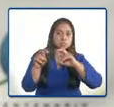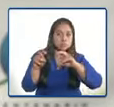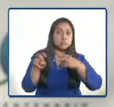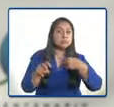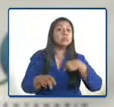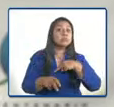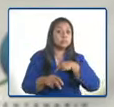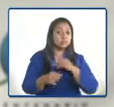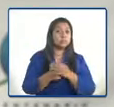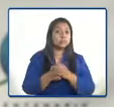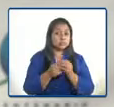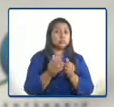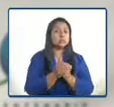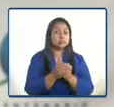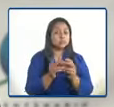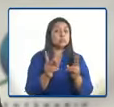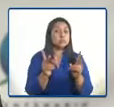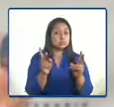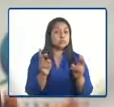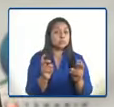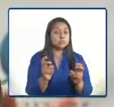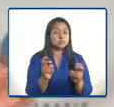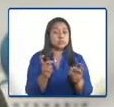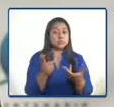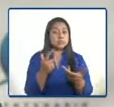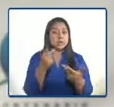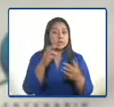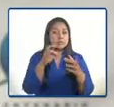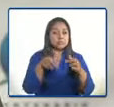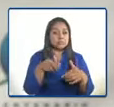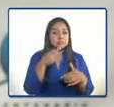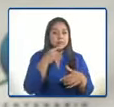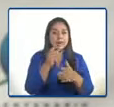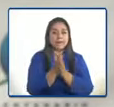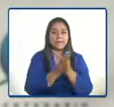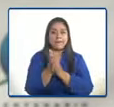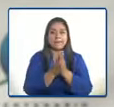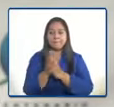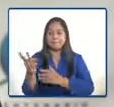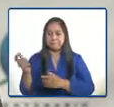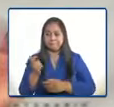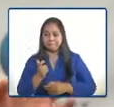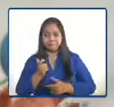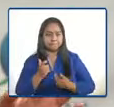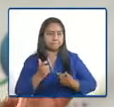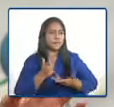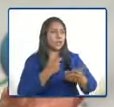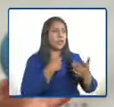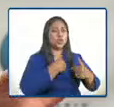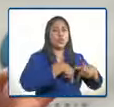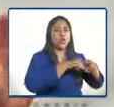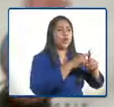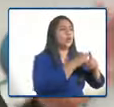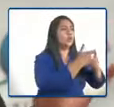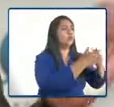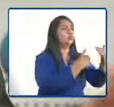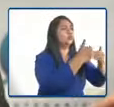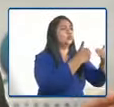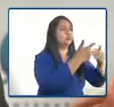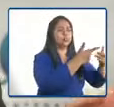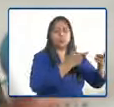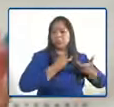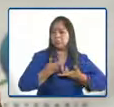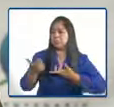muy preocupados con el tema de los tramitadores, de la gente que se aprovecha de los guatemaltecos, y esa es una de las razones principales que logramos